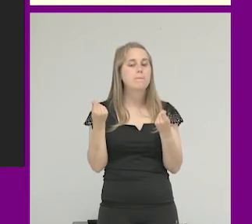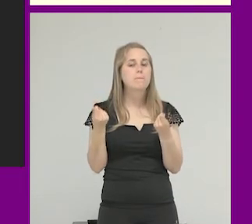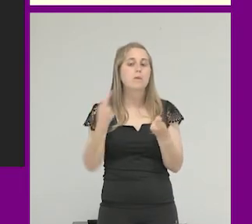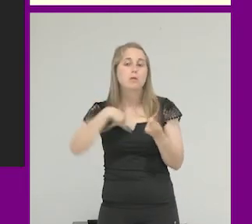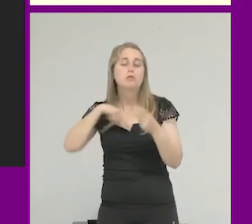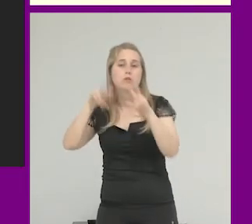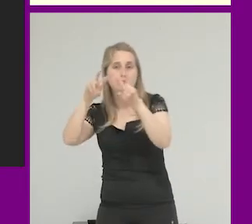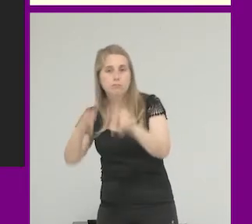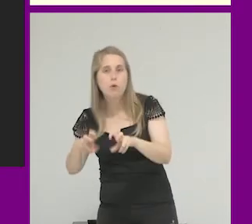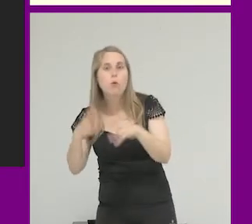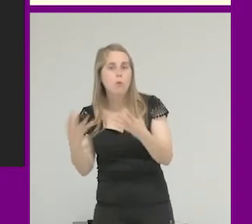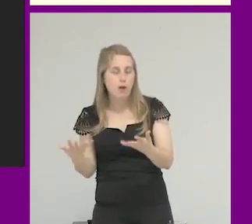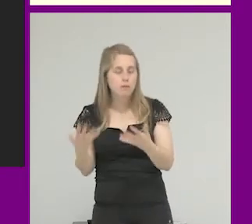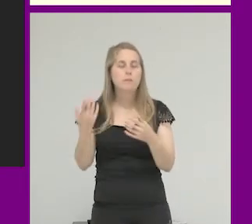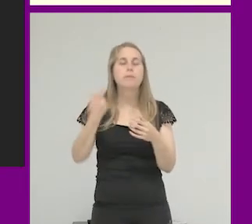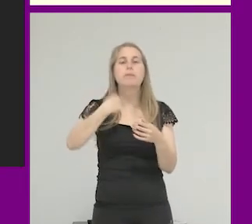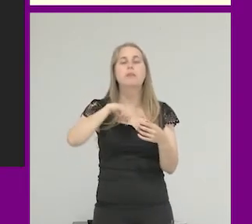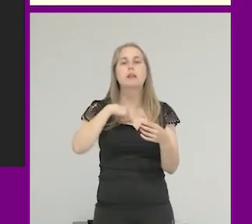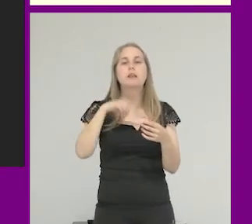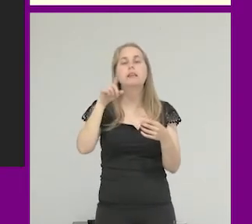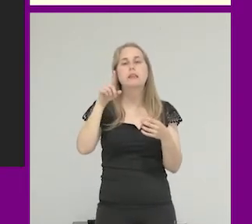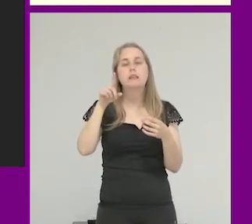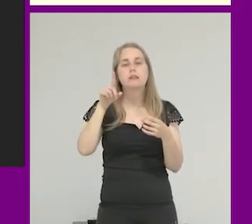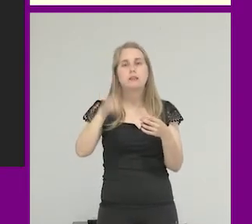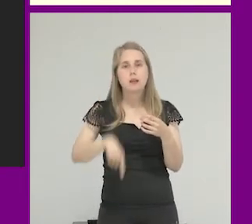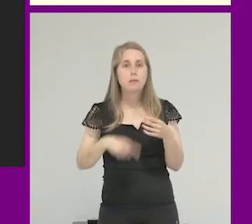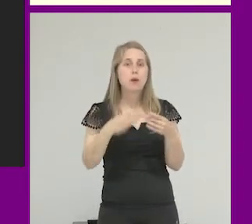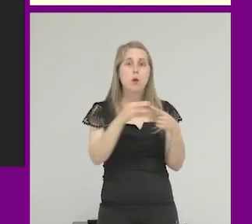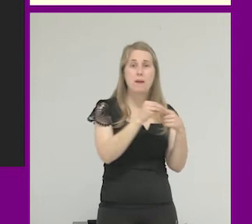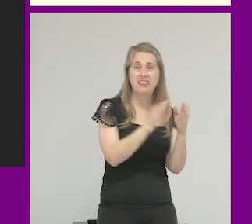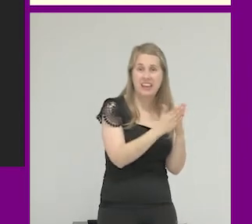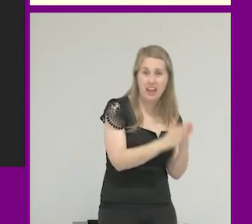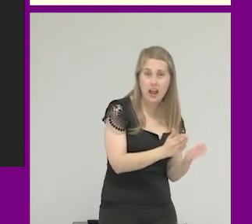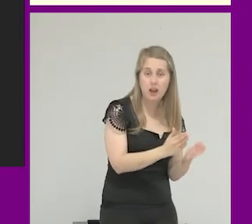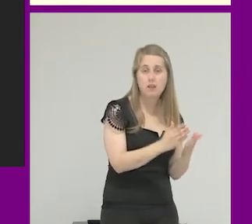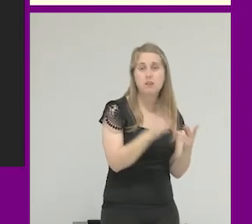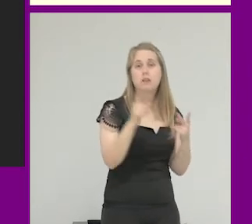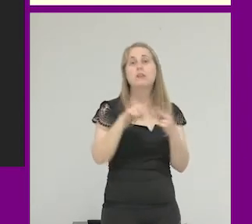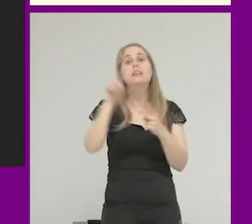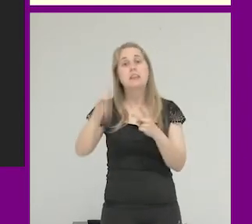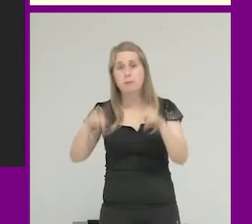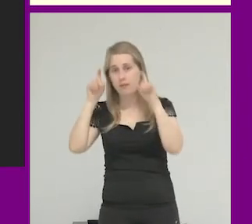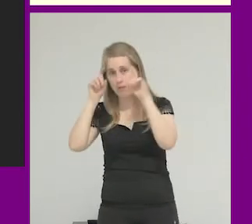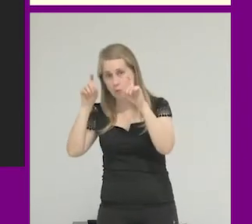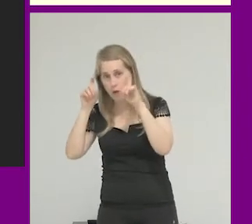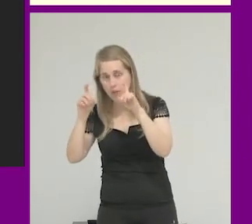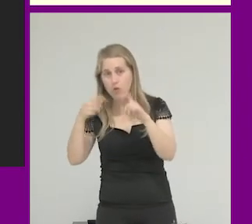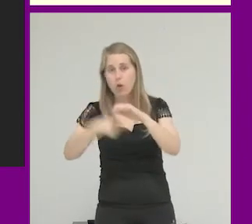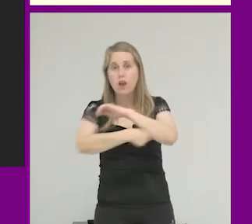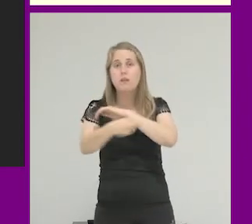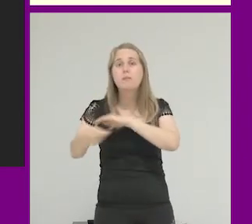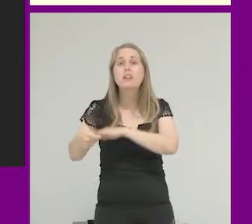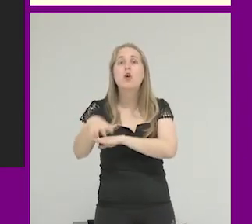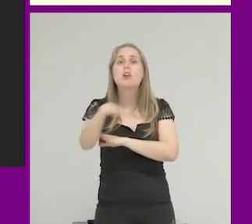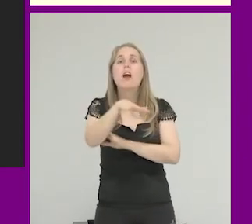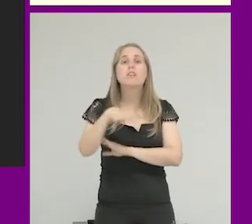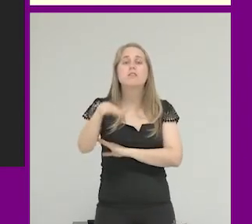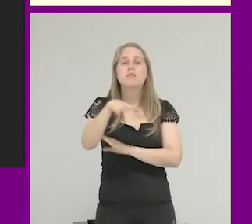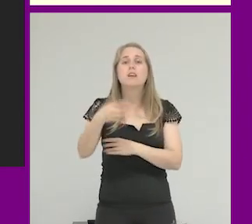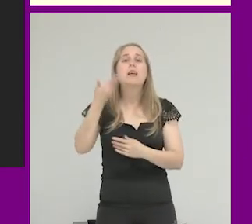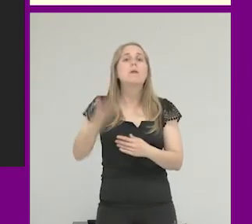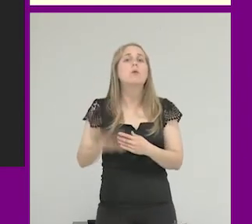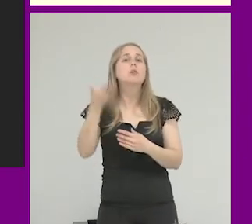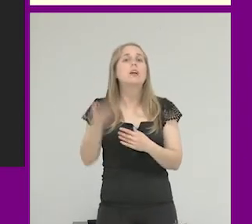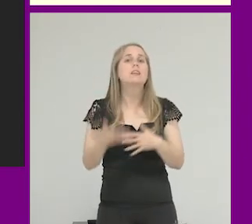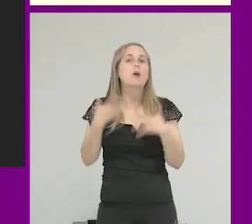ikertu edo aztertu, eta ikusteko ere ez bakarrik materialak, baizik eta Gasteiz eremuan zen garrantzia ematen